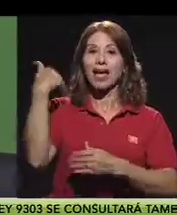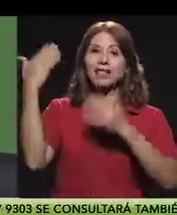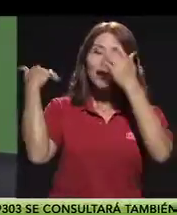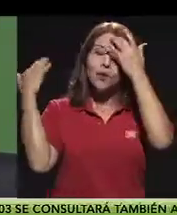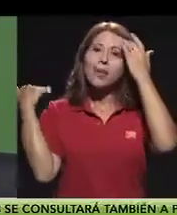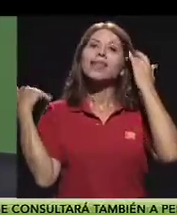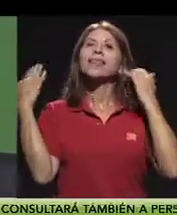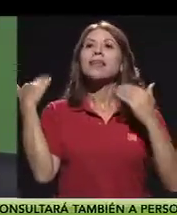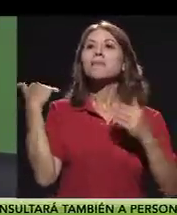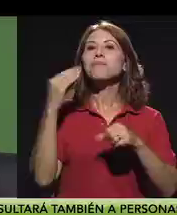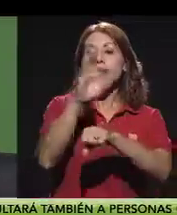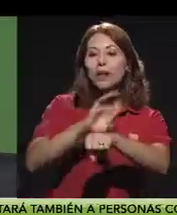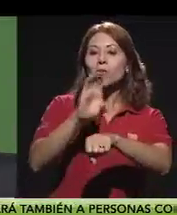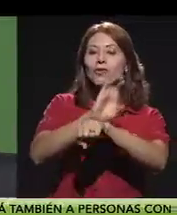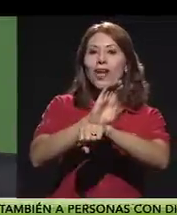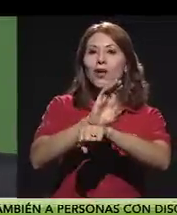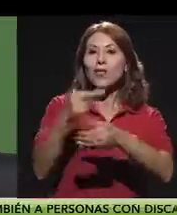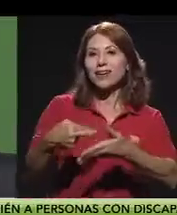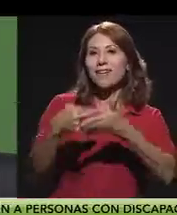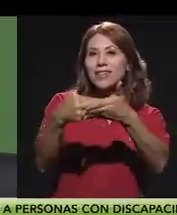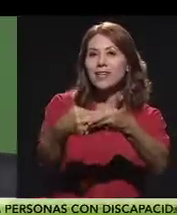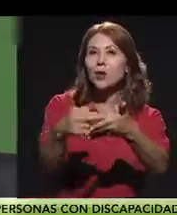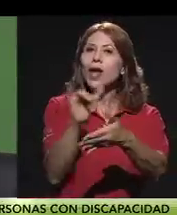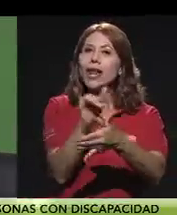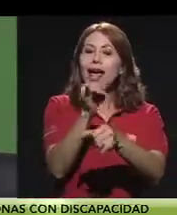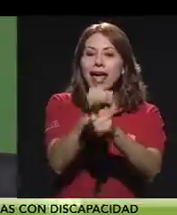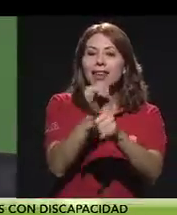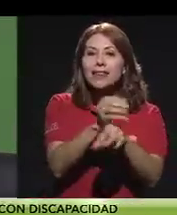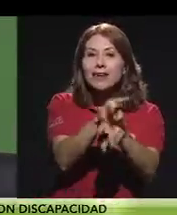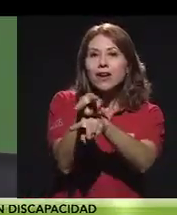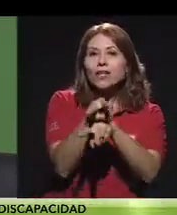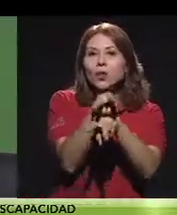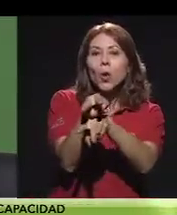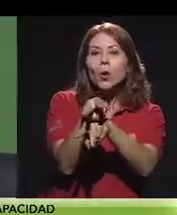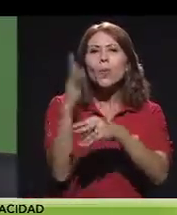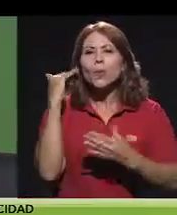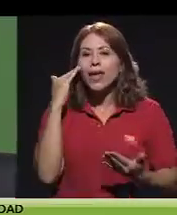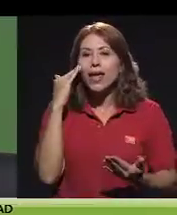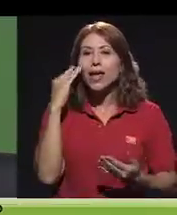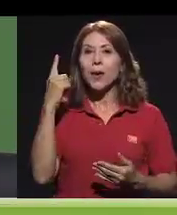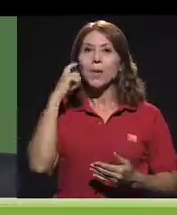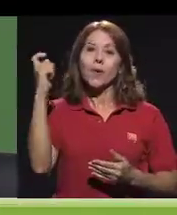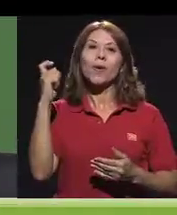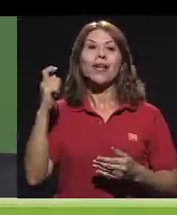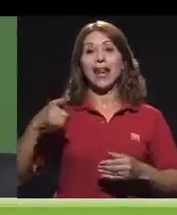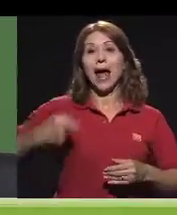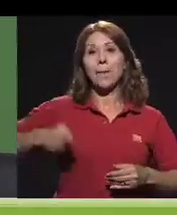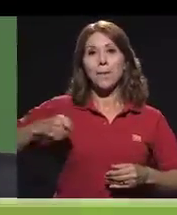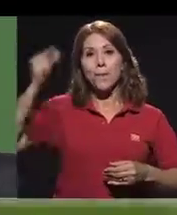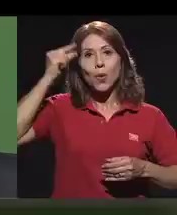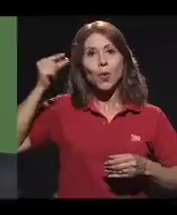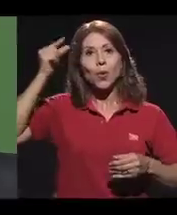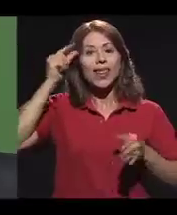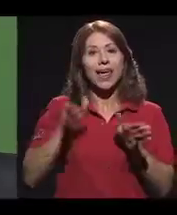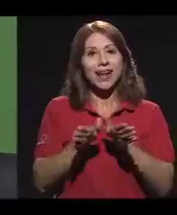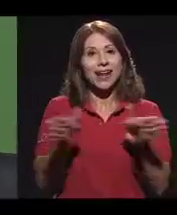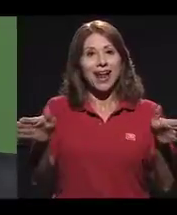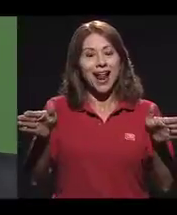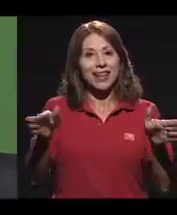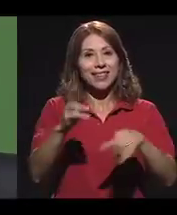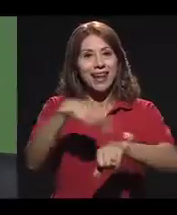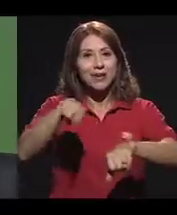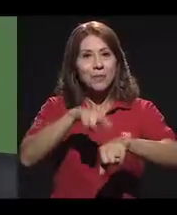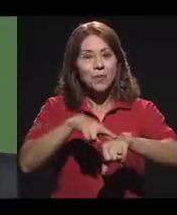lo que hacía que el Consejo era un ente rector era un pronunciamiento que había dado la Procuraduría General de la República, porque cuando